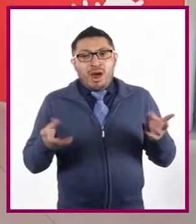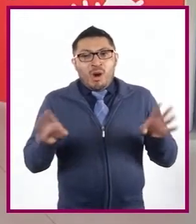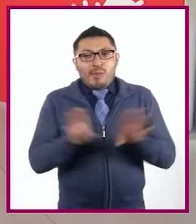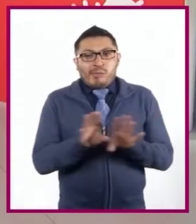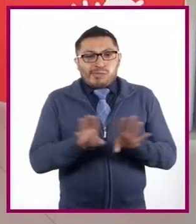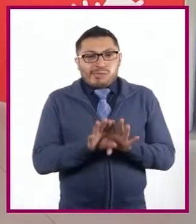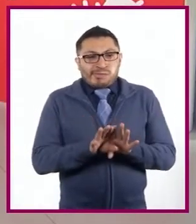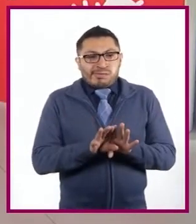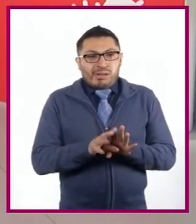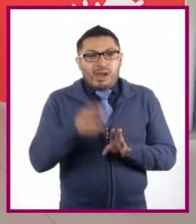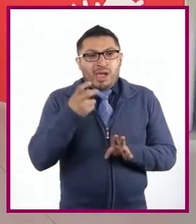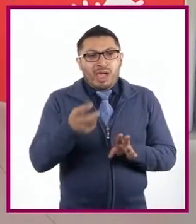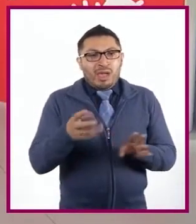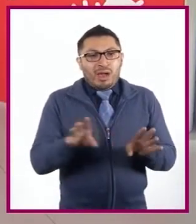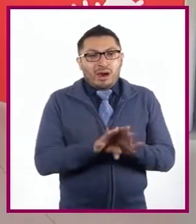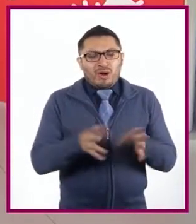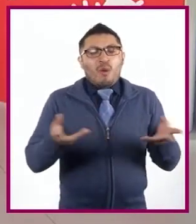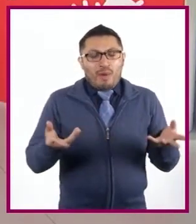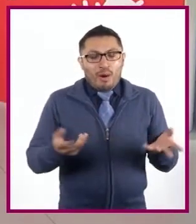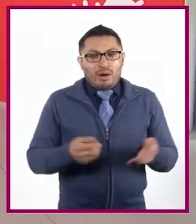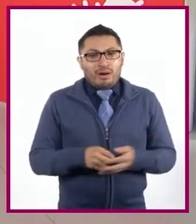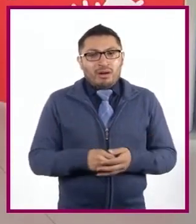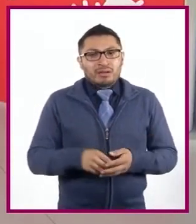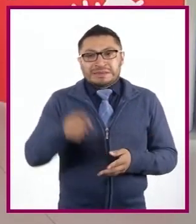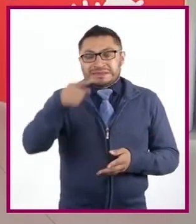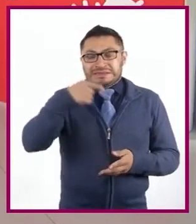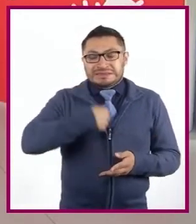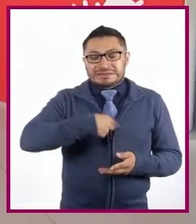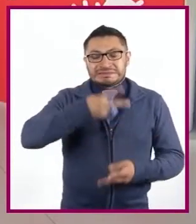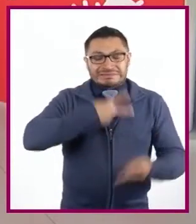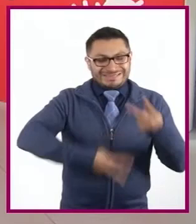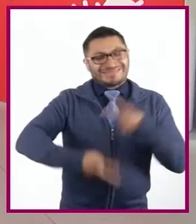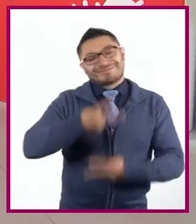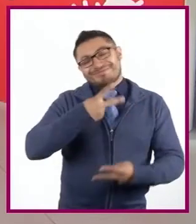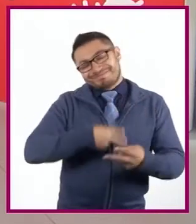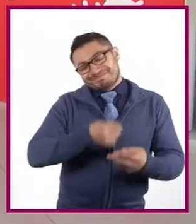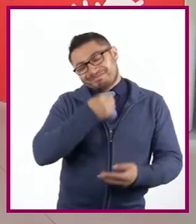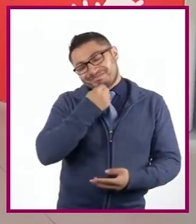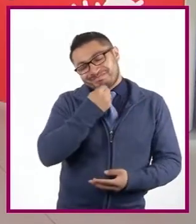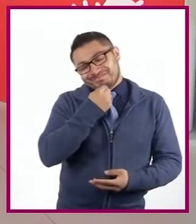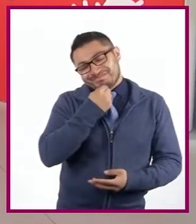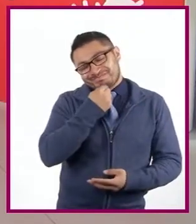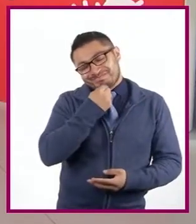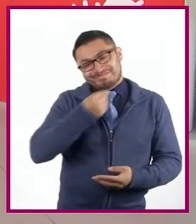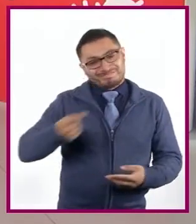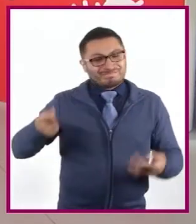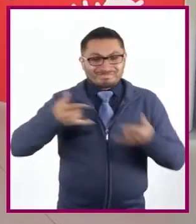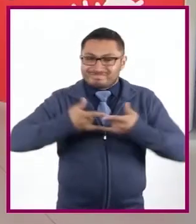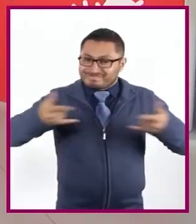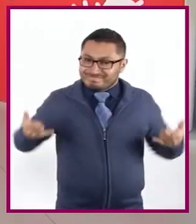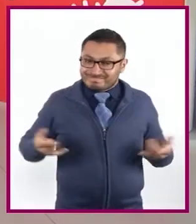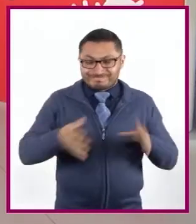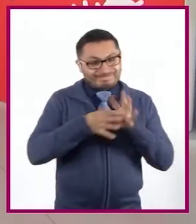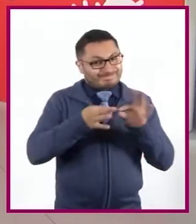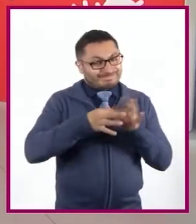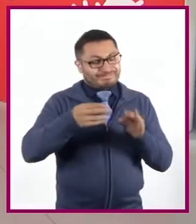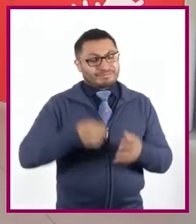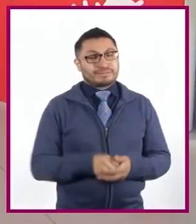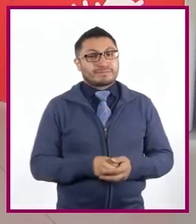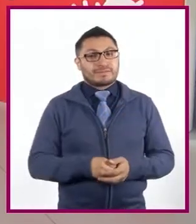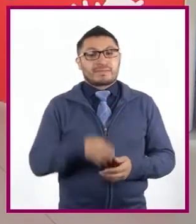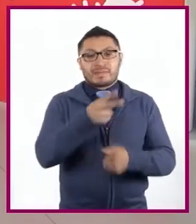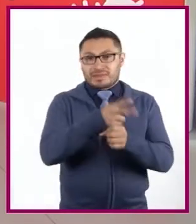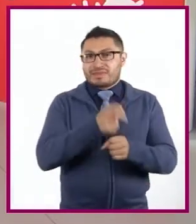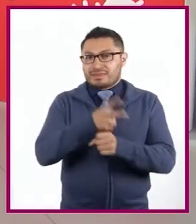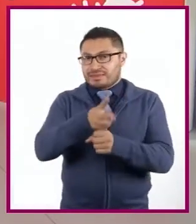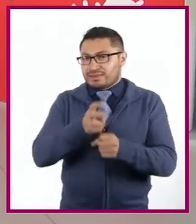da esta? ¿Qué cree, maestra? Yo vengo preparado con un cuento para explicarlo. Muy bien. Los invitamos